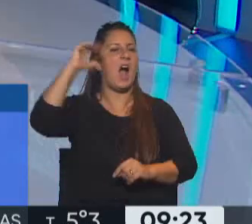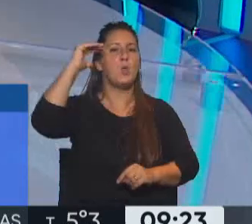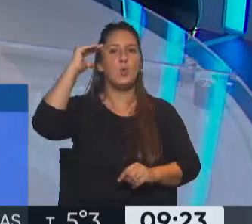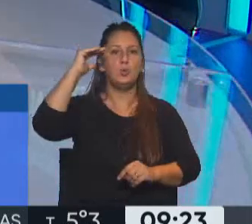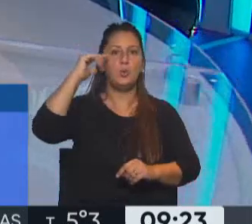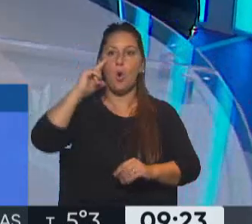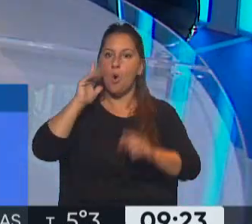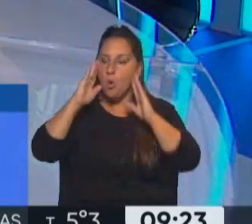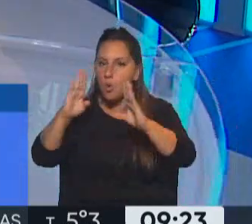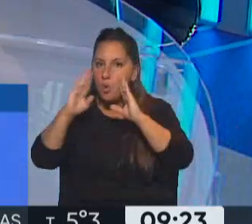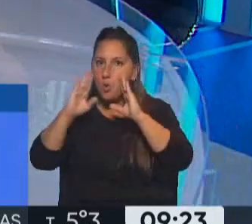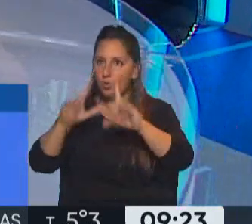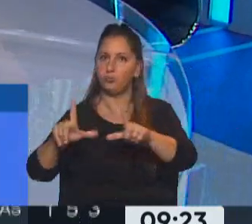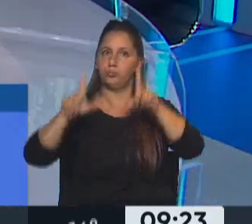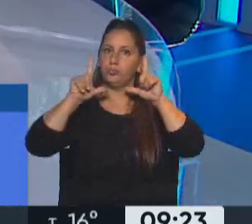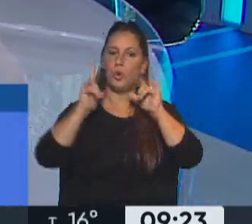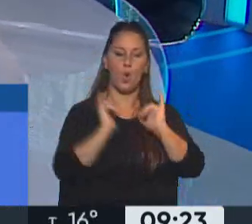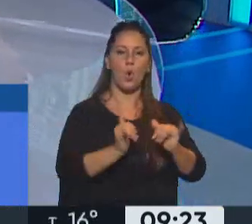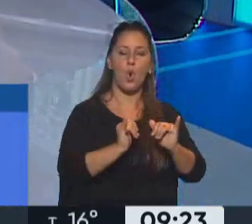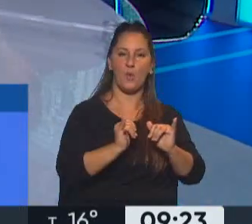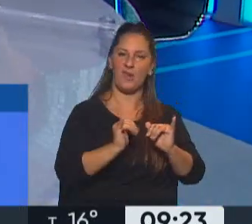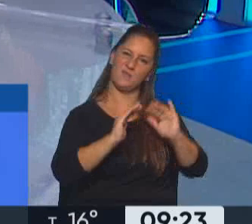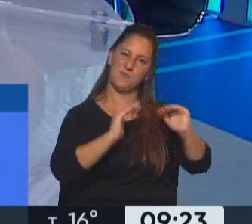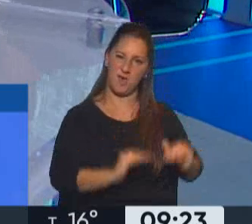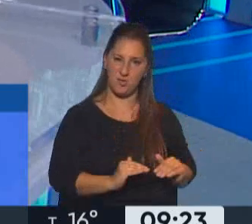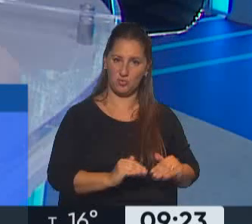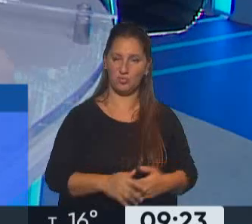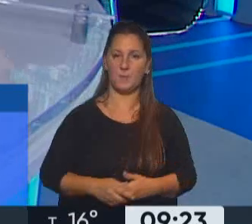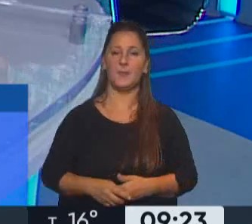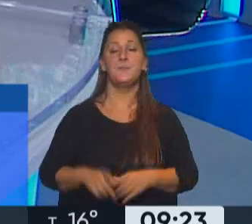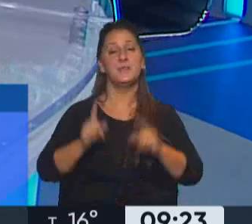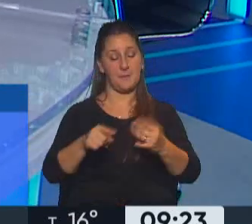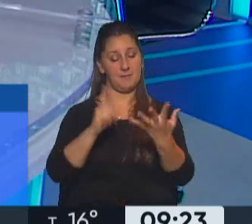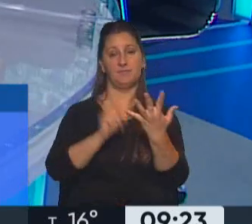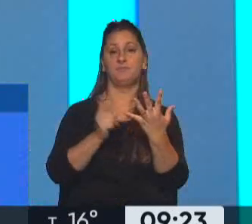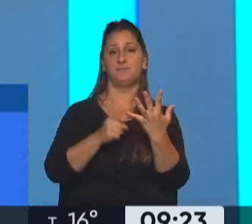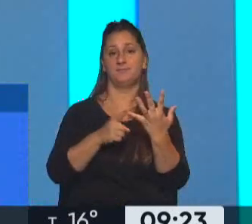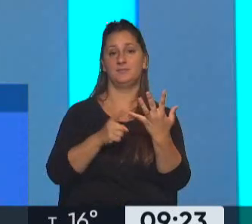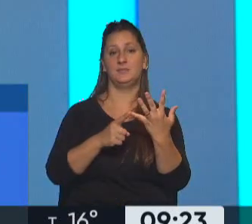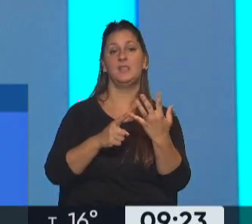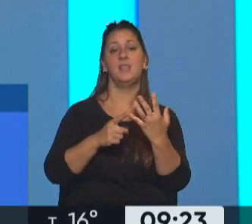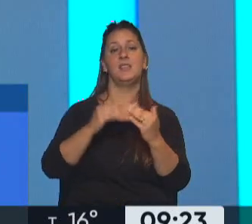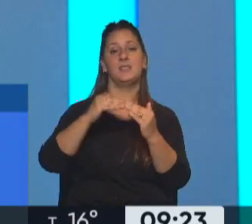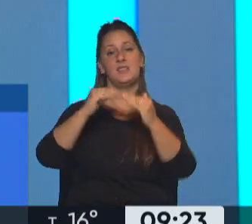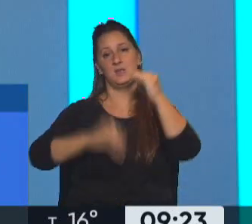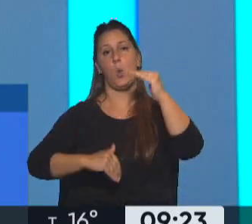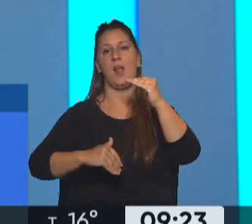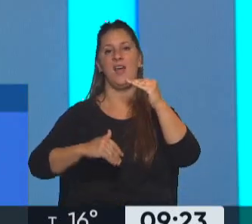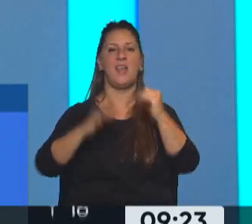mayor protagonismo, mayor voz que quienes son jóvenes o son ancianos. Y me parece que también, obviamente, una desigualdad étnica, que